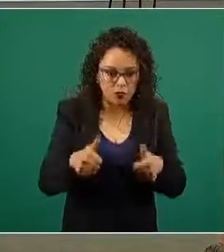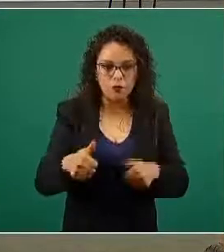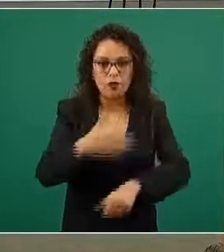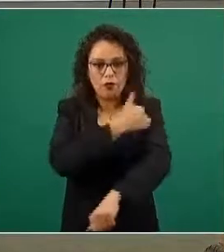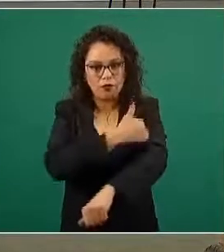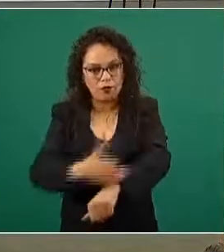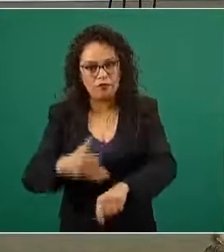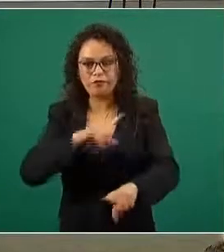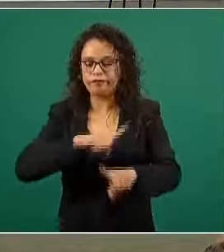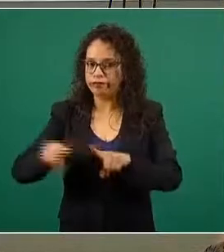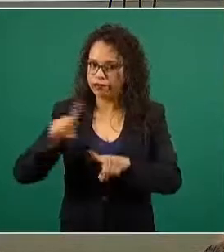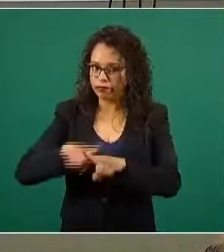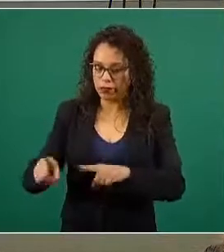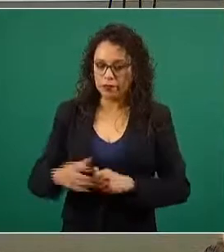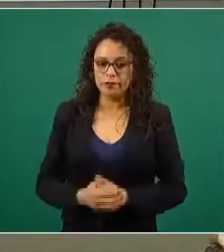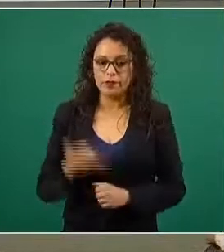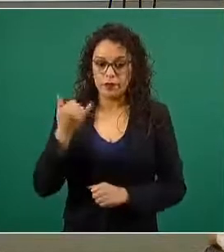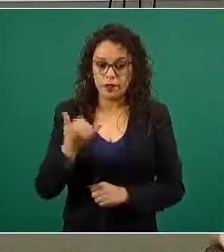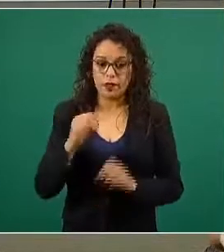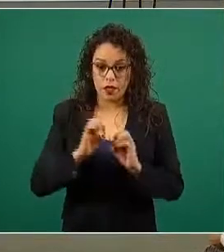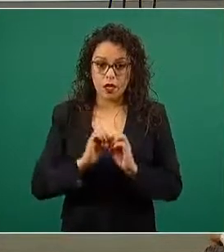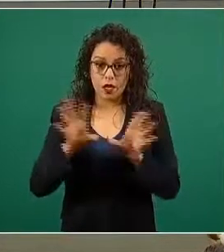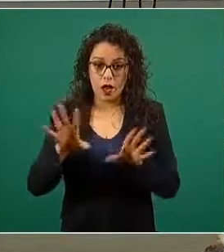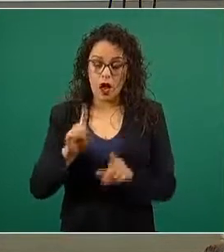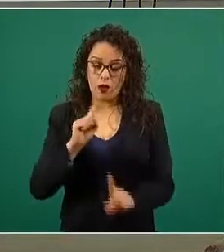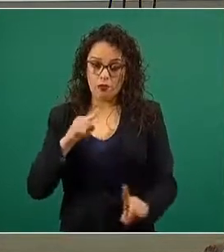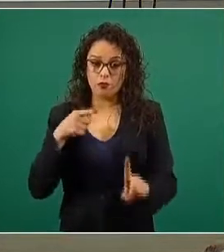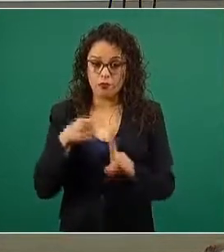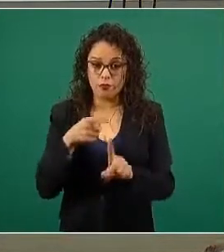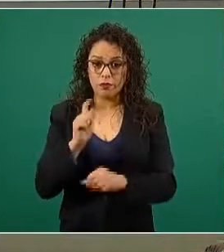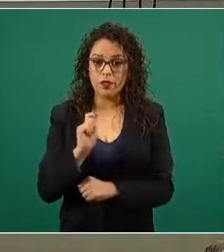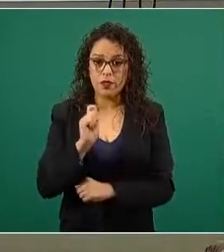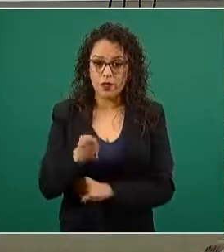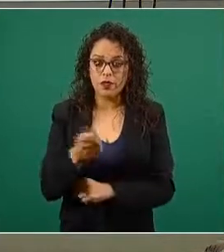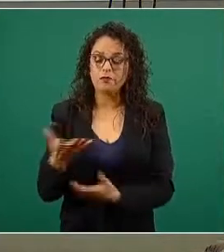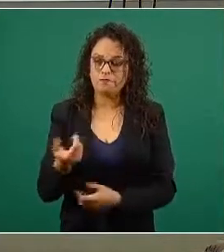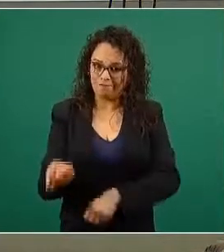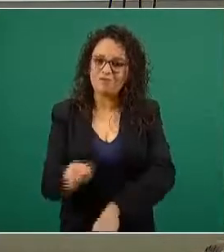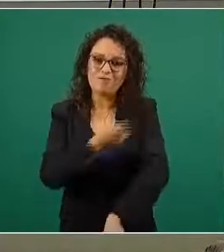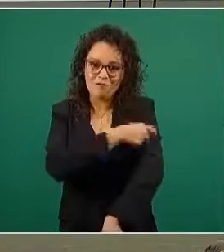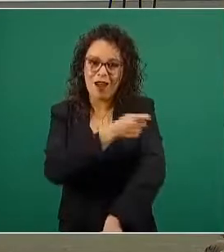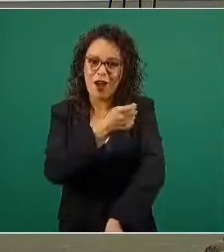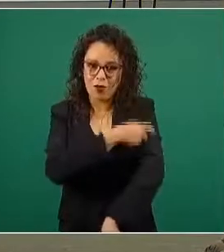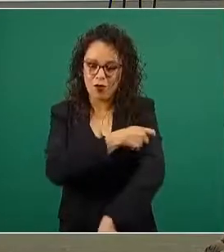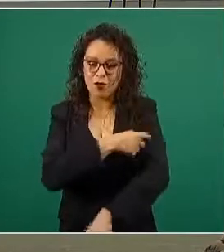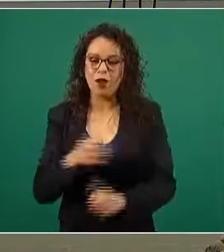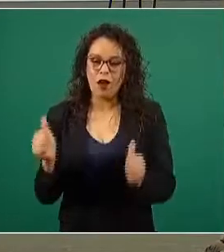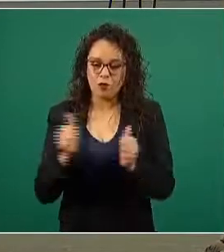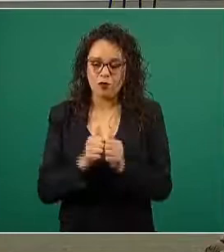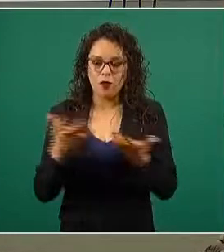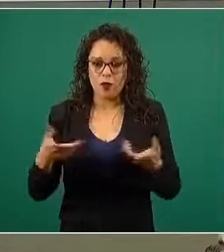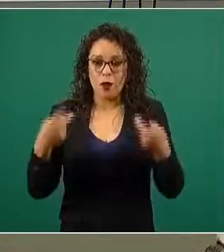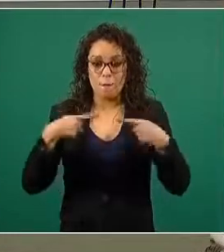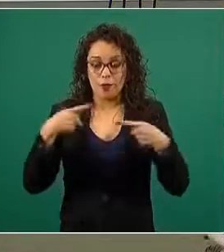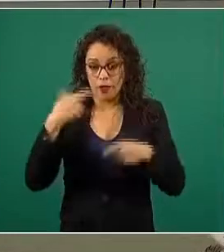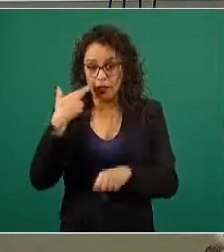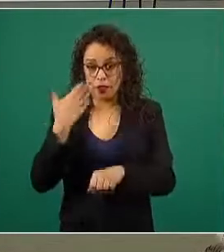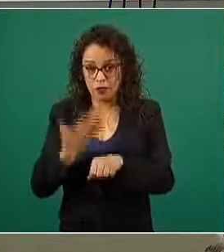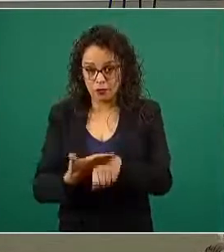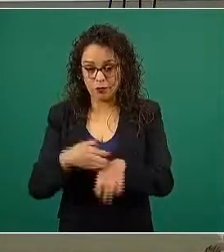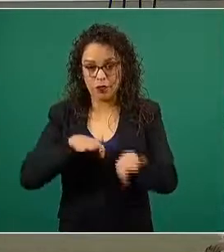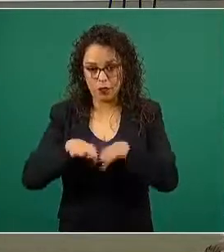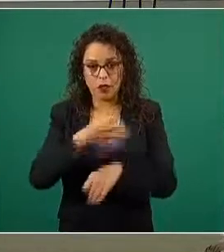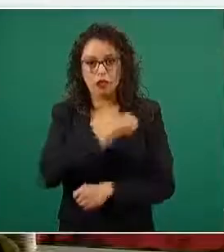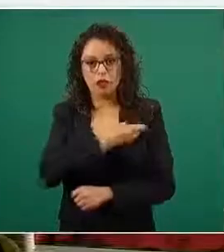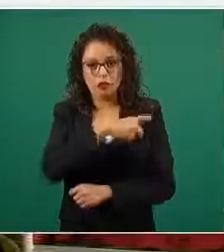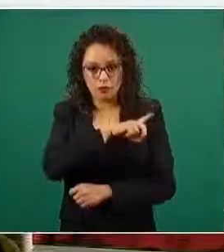también, desde luego, el aspecto central del proceso de vacunación a cargo de personal de salud, y vacunaremos